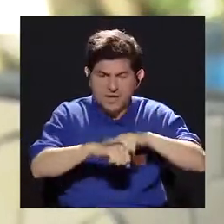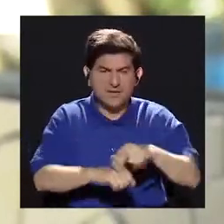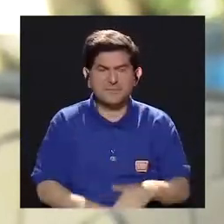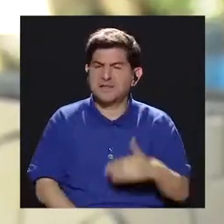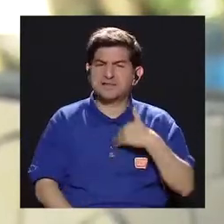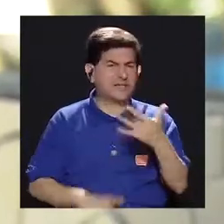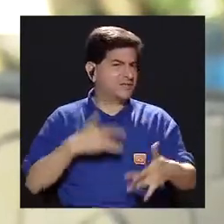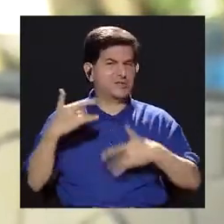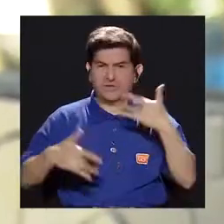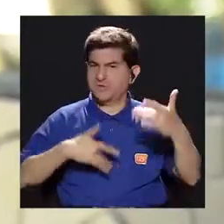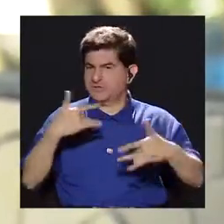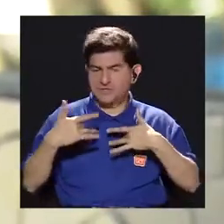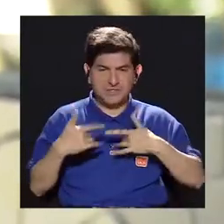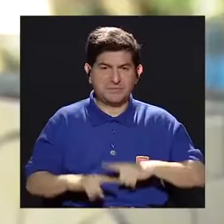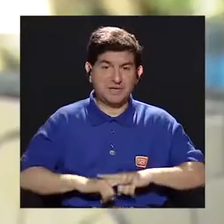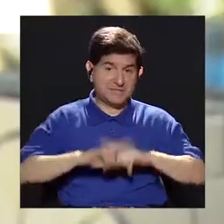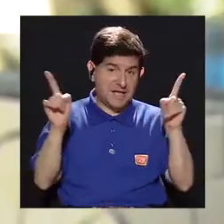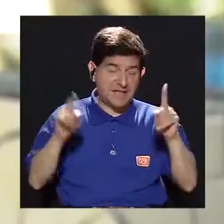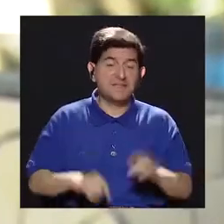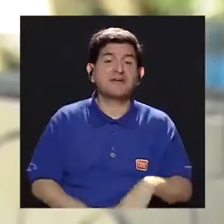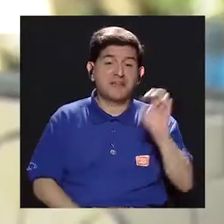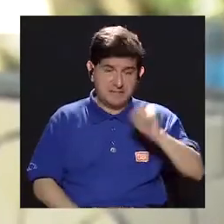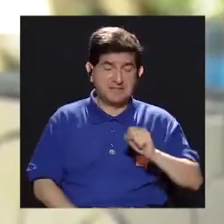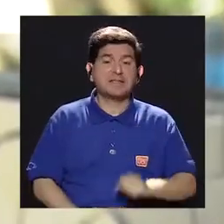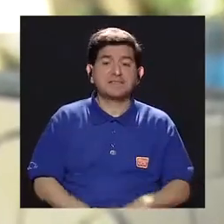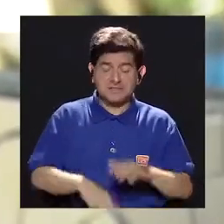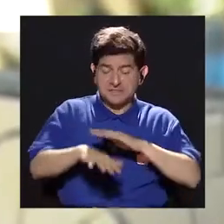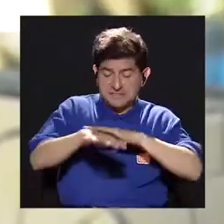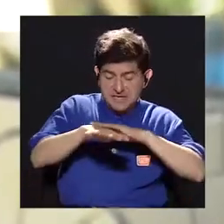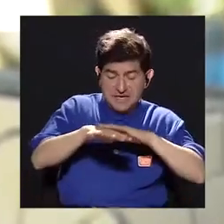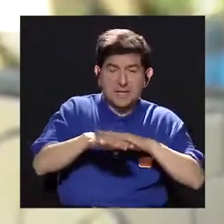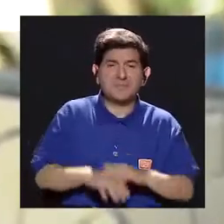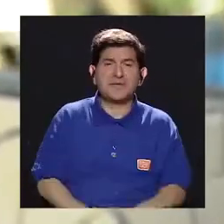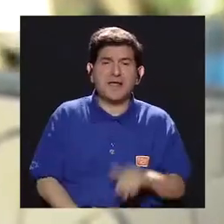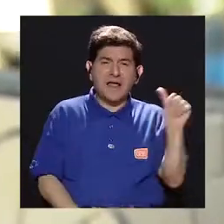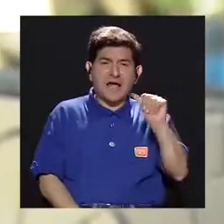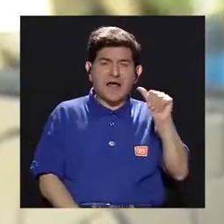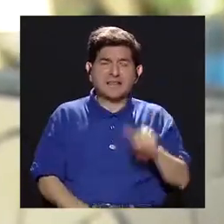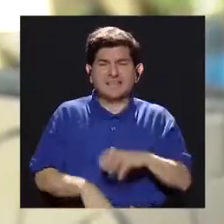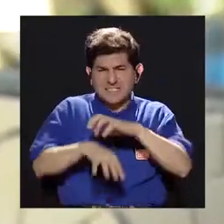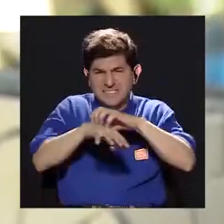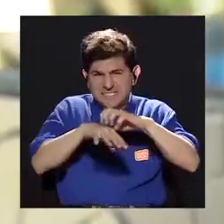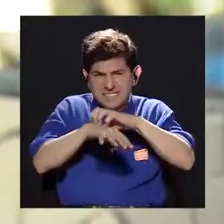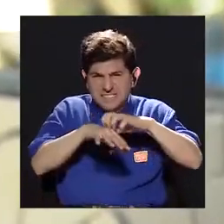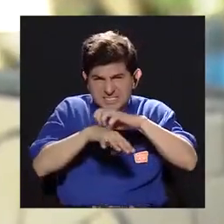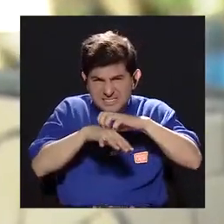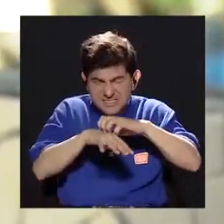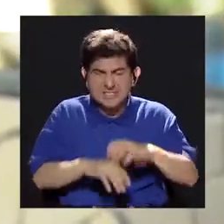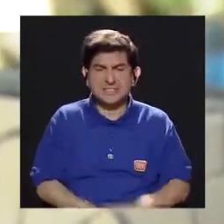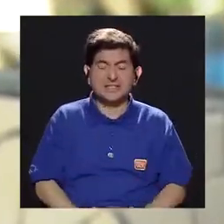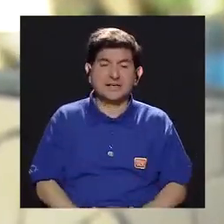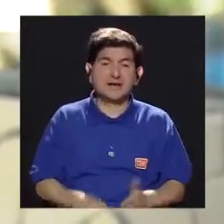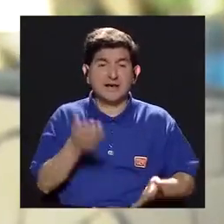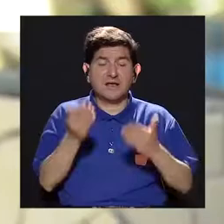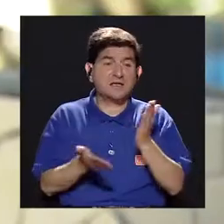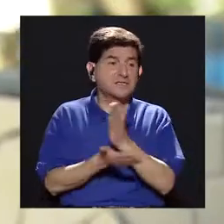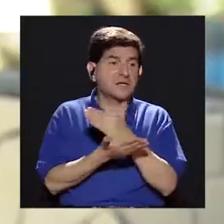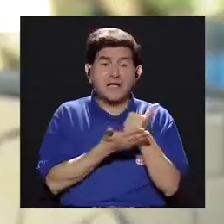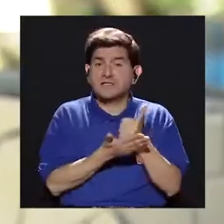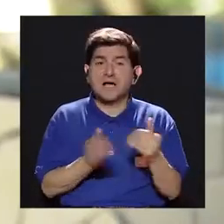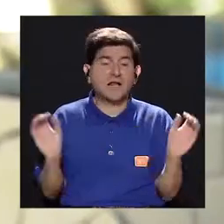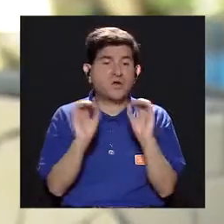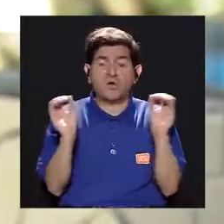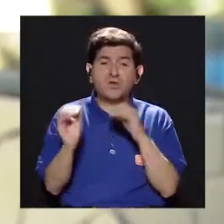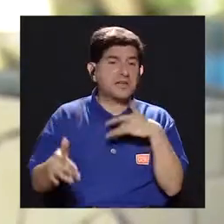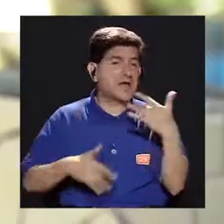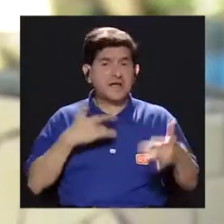generalmente no presenta síntomas, a diferencia de los hongos en la piel que pueden arder o picar, o los hay, los que son asintomáticos o